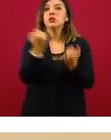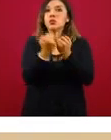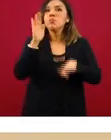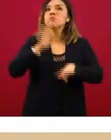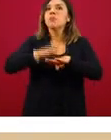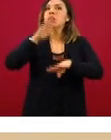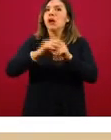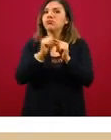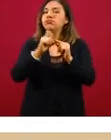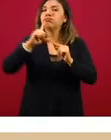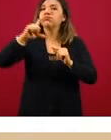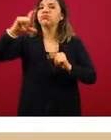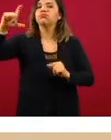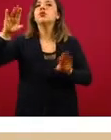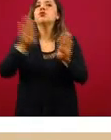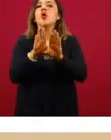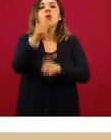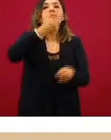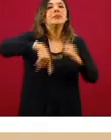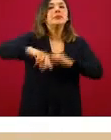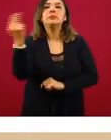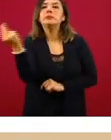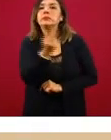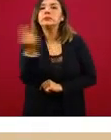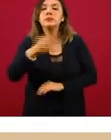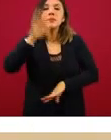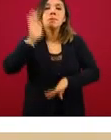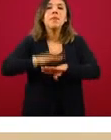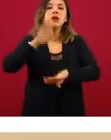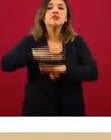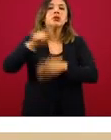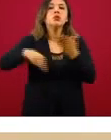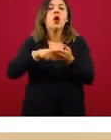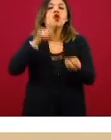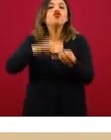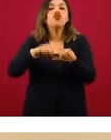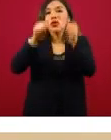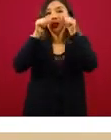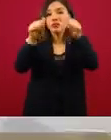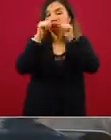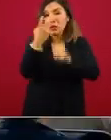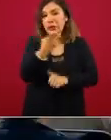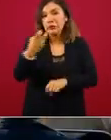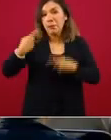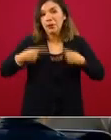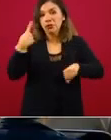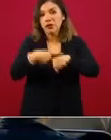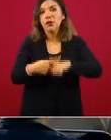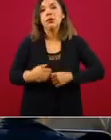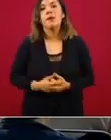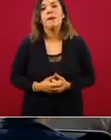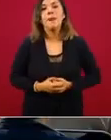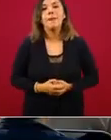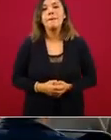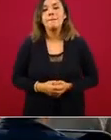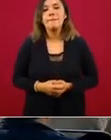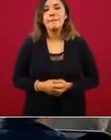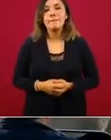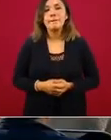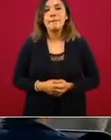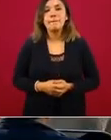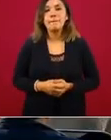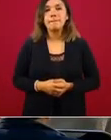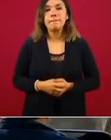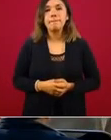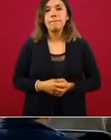se incrementa en función de la necesidad de poder brindar este tipo de atención. Pasemos ahora al